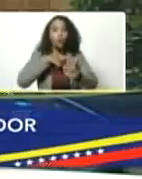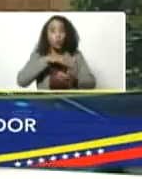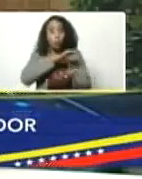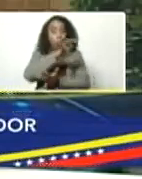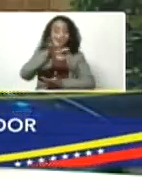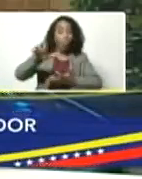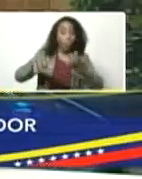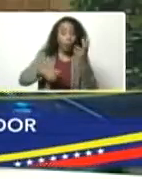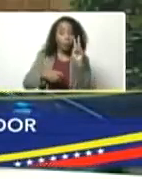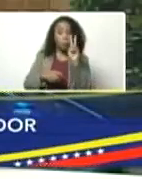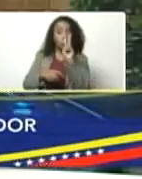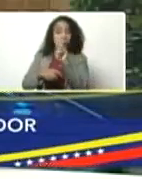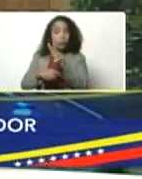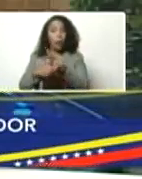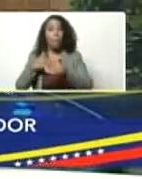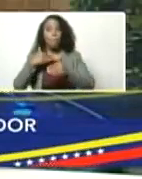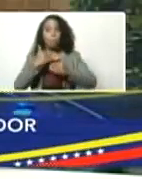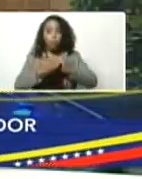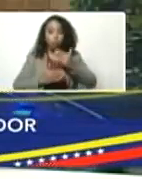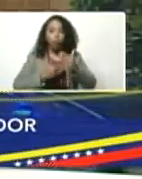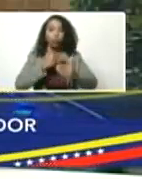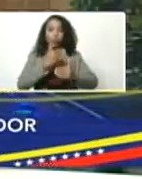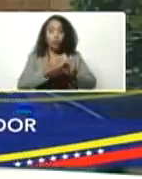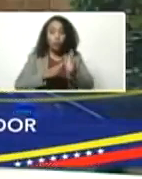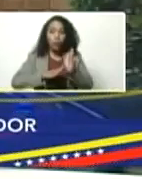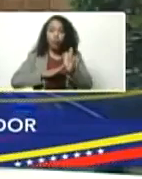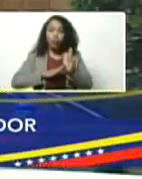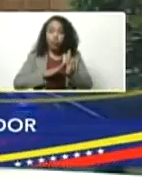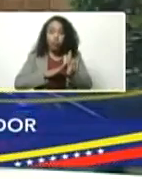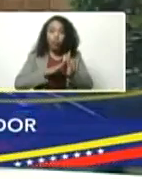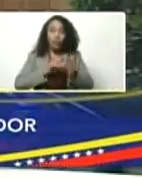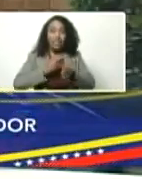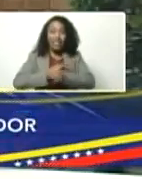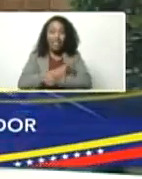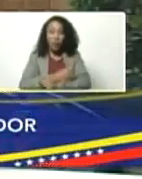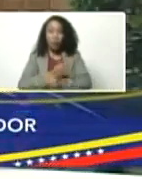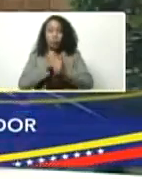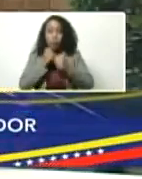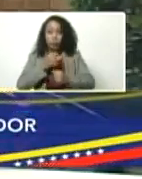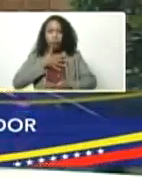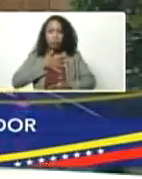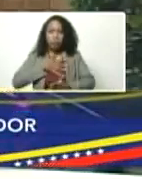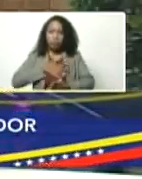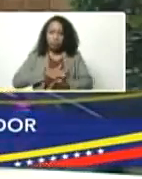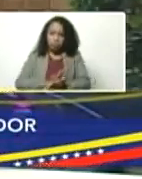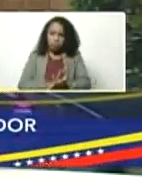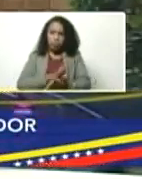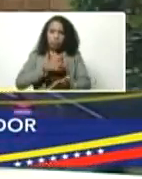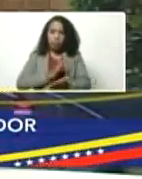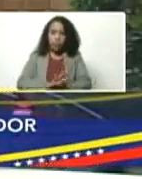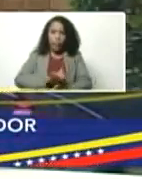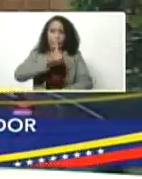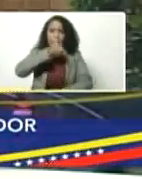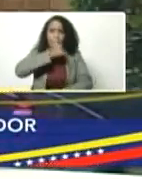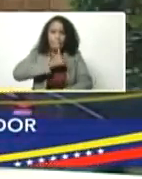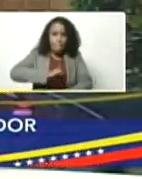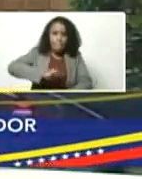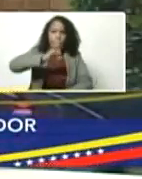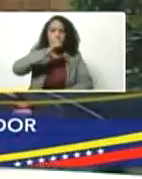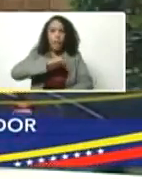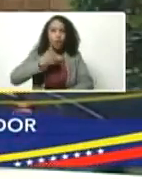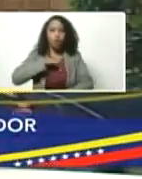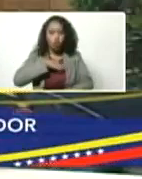tormentas, bueno, con nervios de acero, con aplomo. Y sabemos qué estamos haciendo en cada